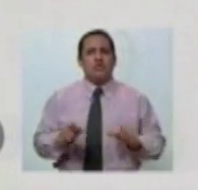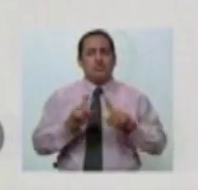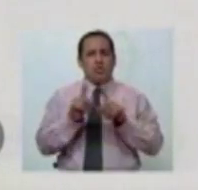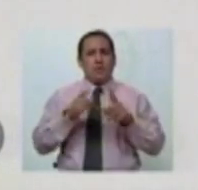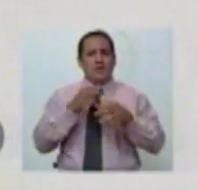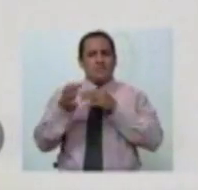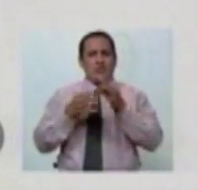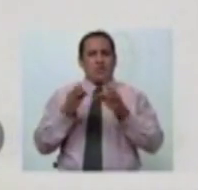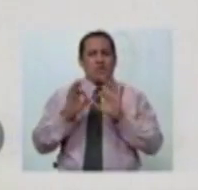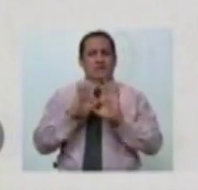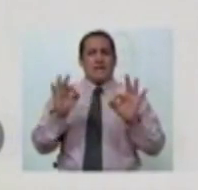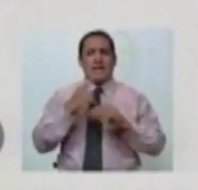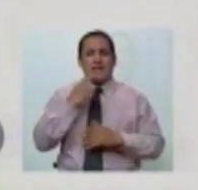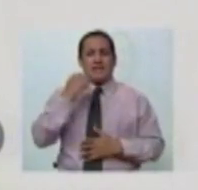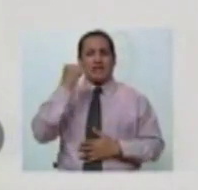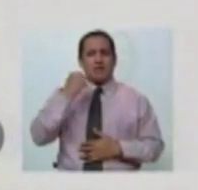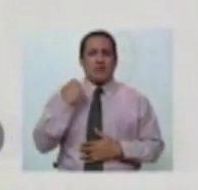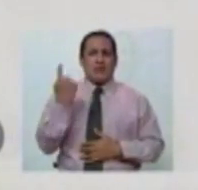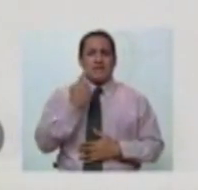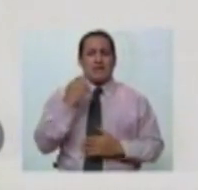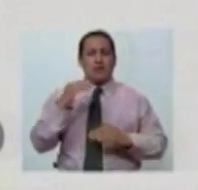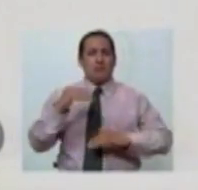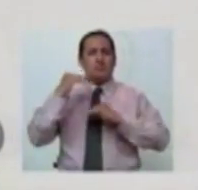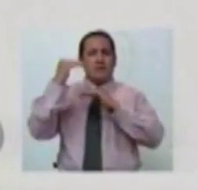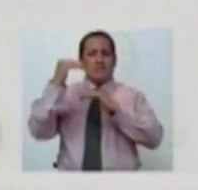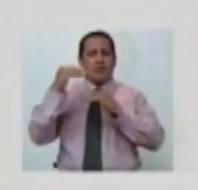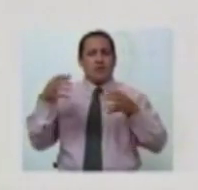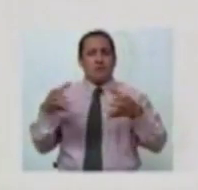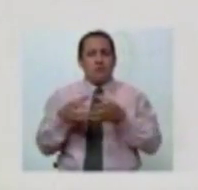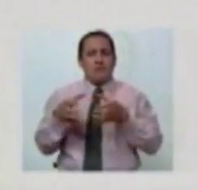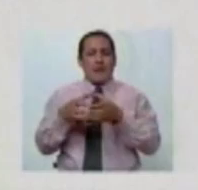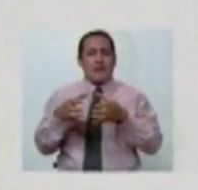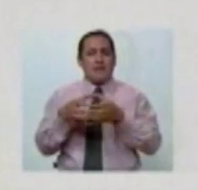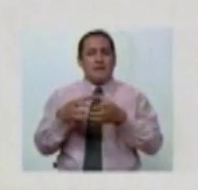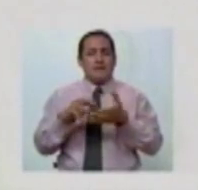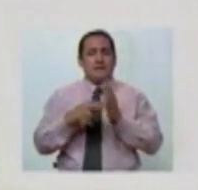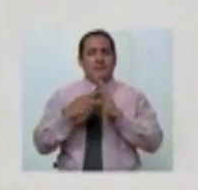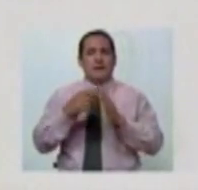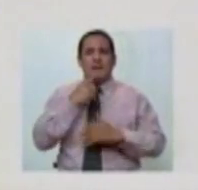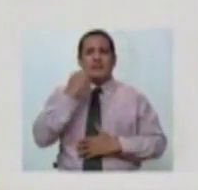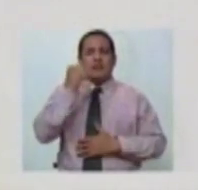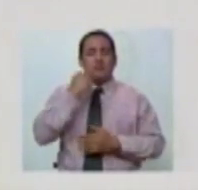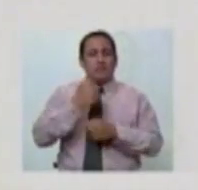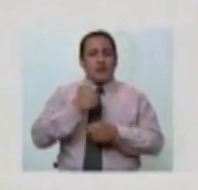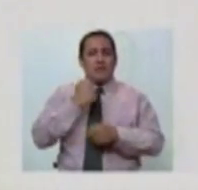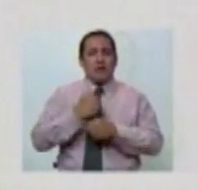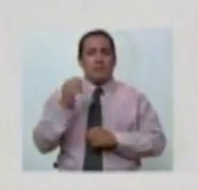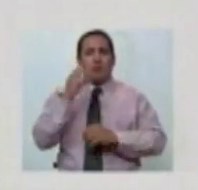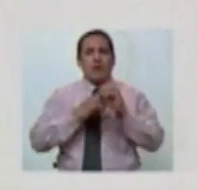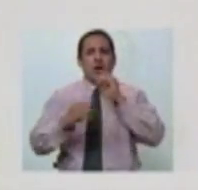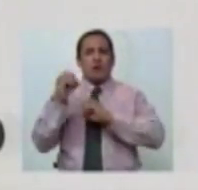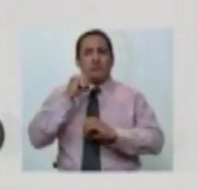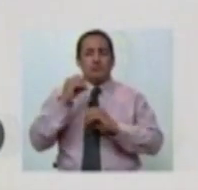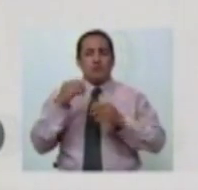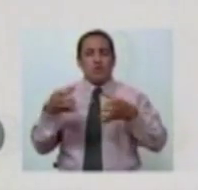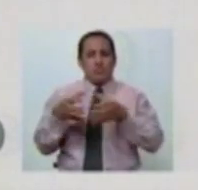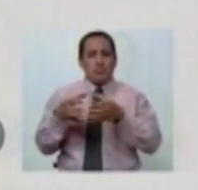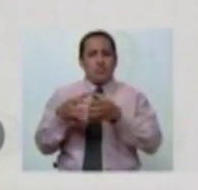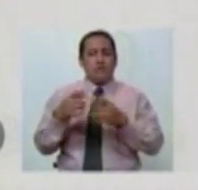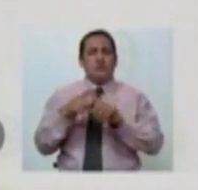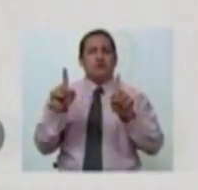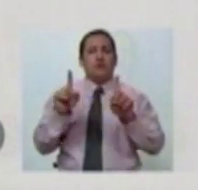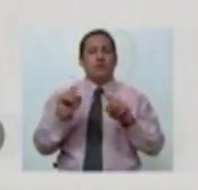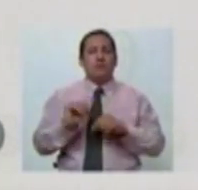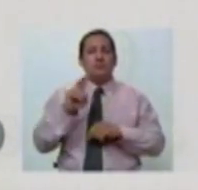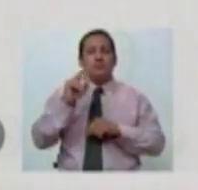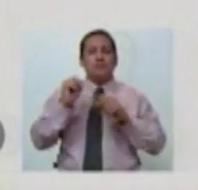no aludió al derecho a la sindicación en un sentido colectivo, es decir, al derecho ejercido por la organización sindical, sino